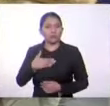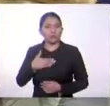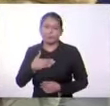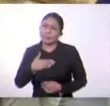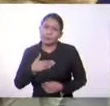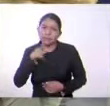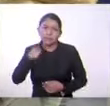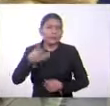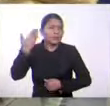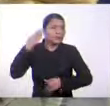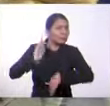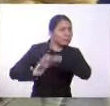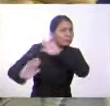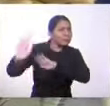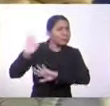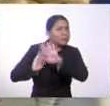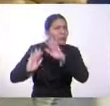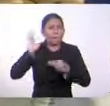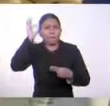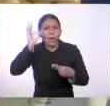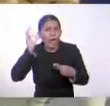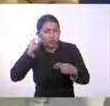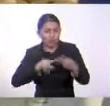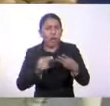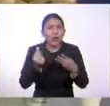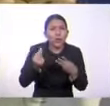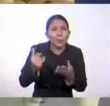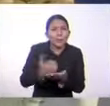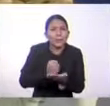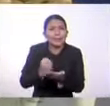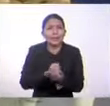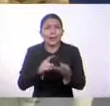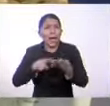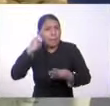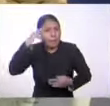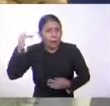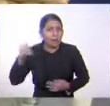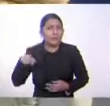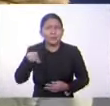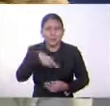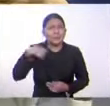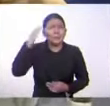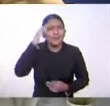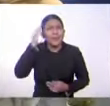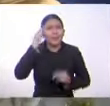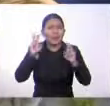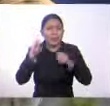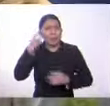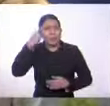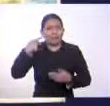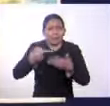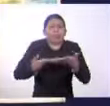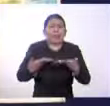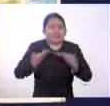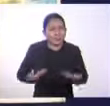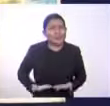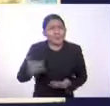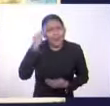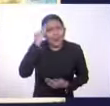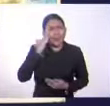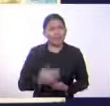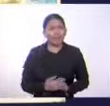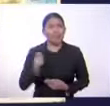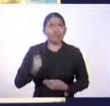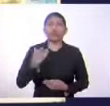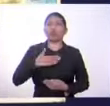el historiador, el filósofo, el economista, el político, tiene mucho que hablar en materia de derechos humanos. Entonces no me